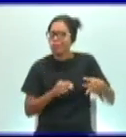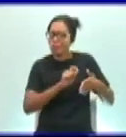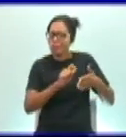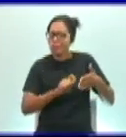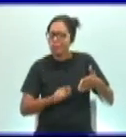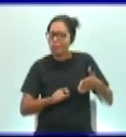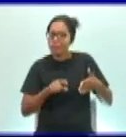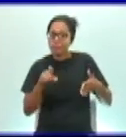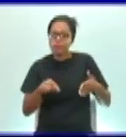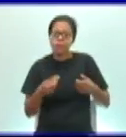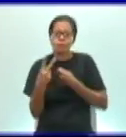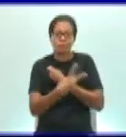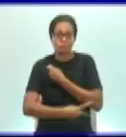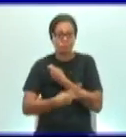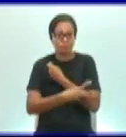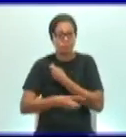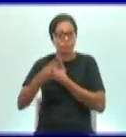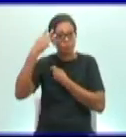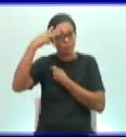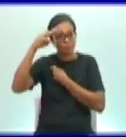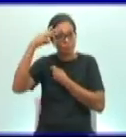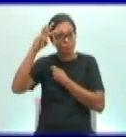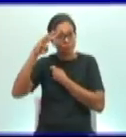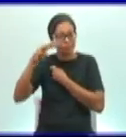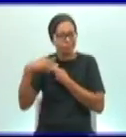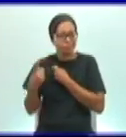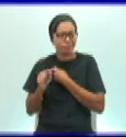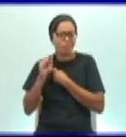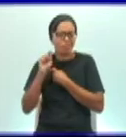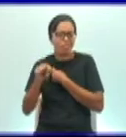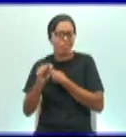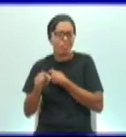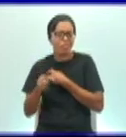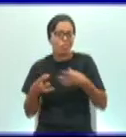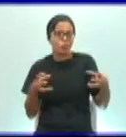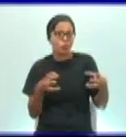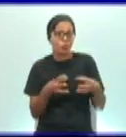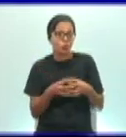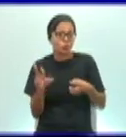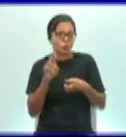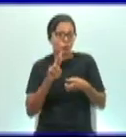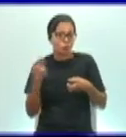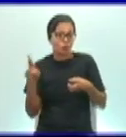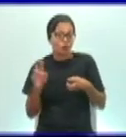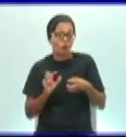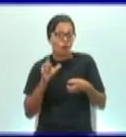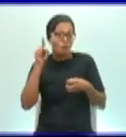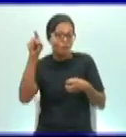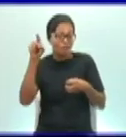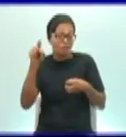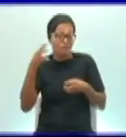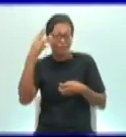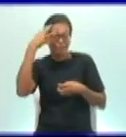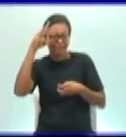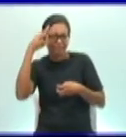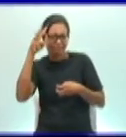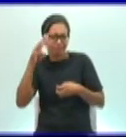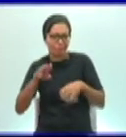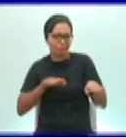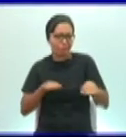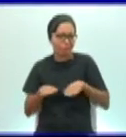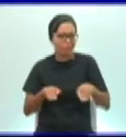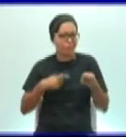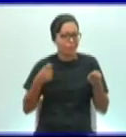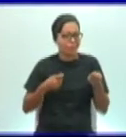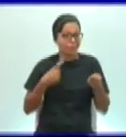México, cuando se encontraba el movimiento revolucionario en México preparando la lucha en 1955. A